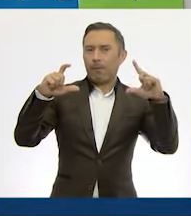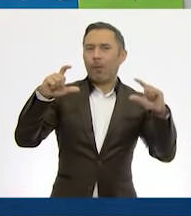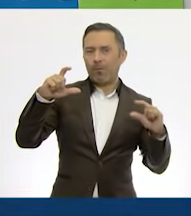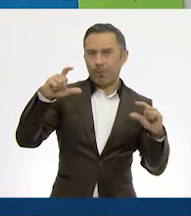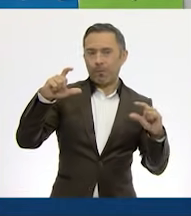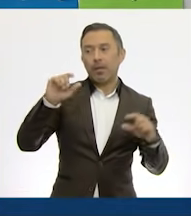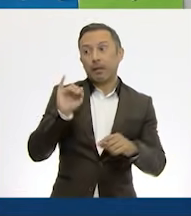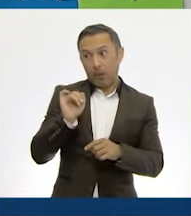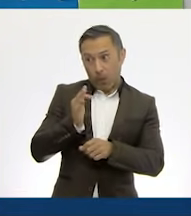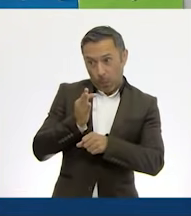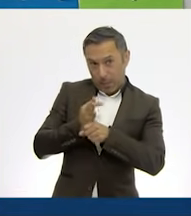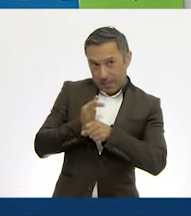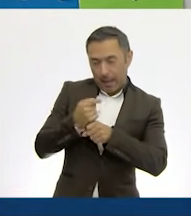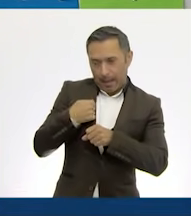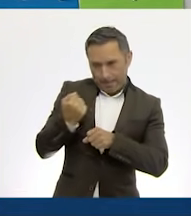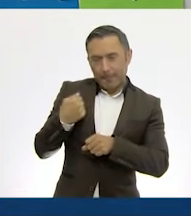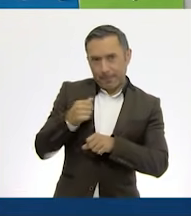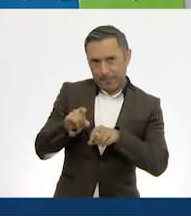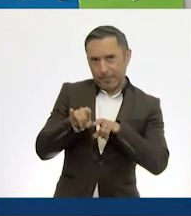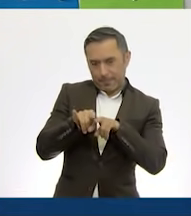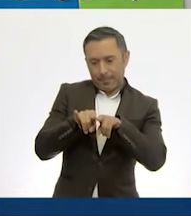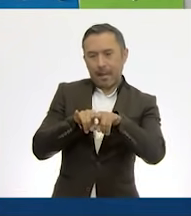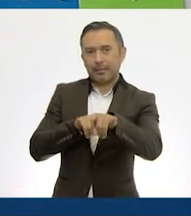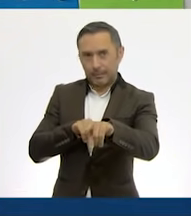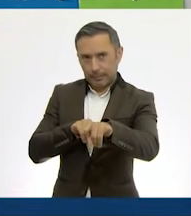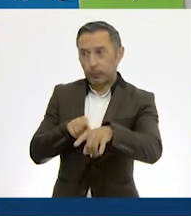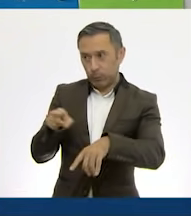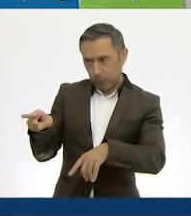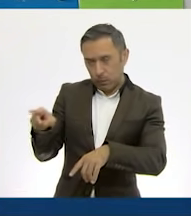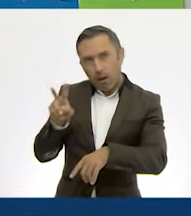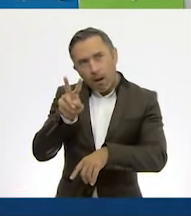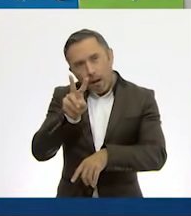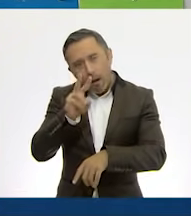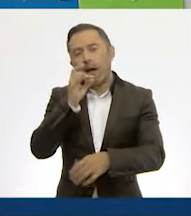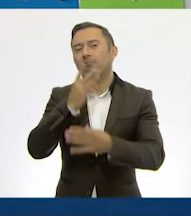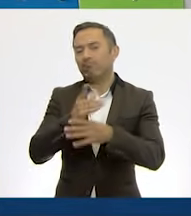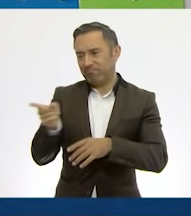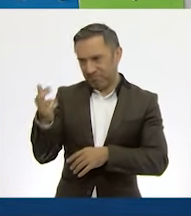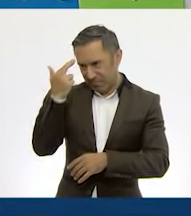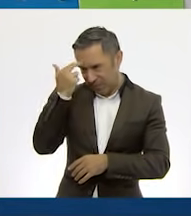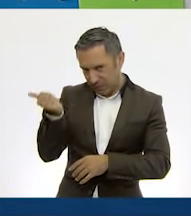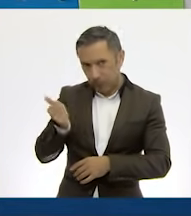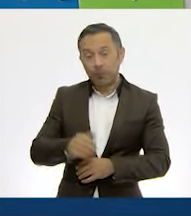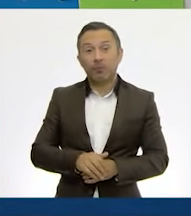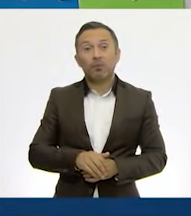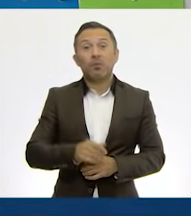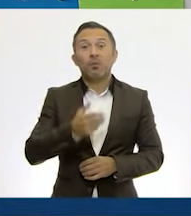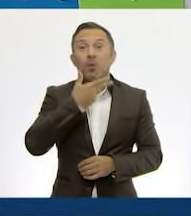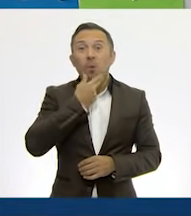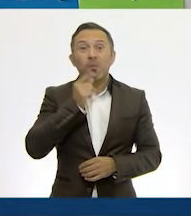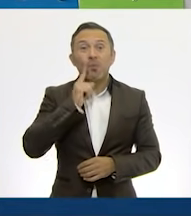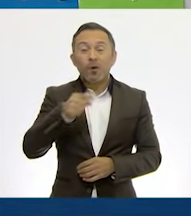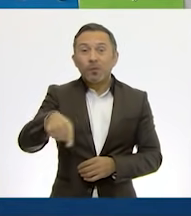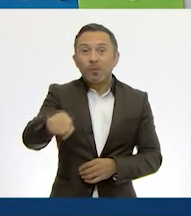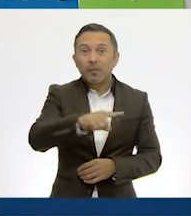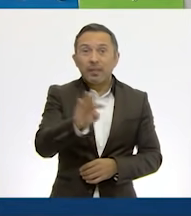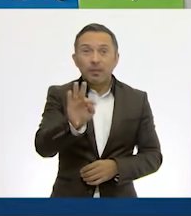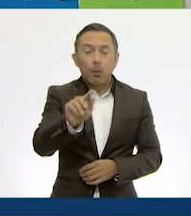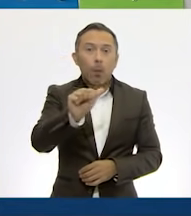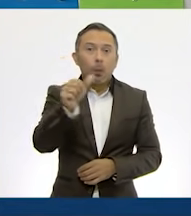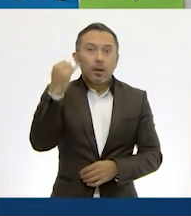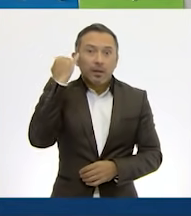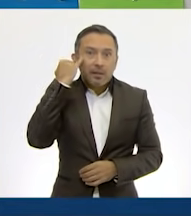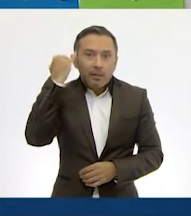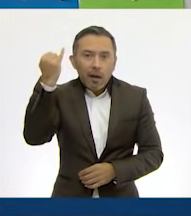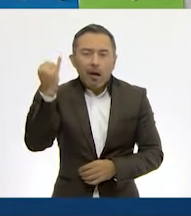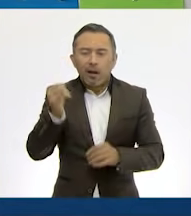sí, voy más adelante. Entonces, tu observación es correcta. Muchos de nuestros chicos y chicas quizás tengan otros procedimientos y